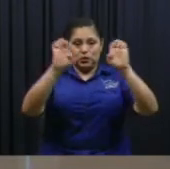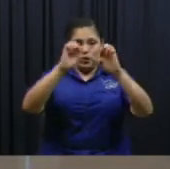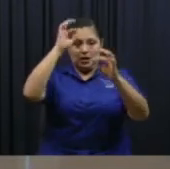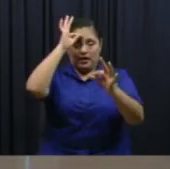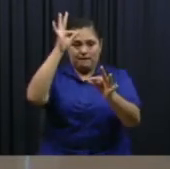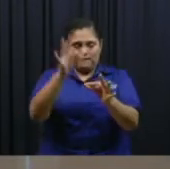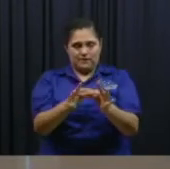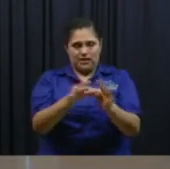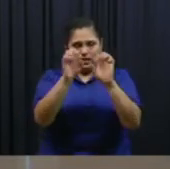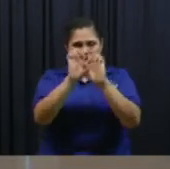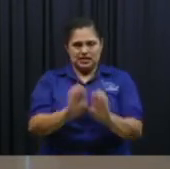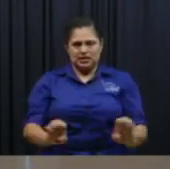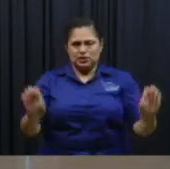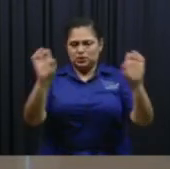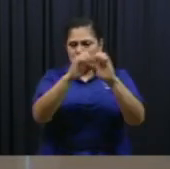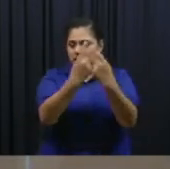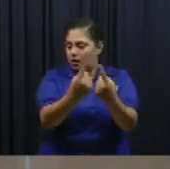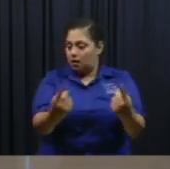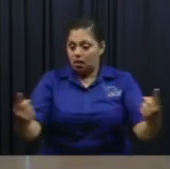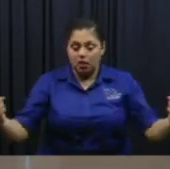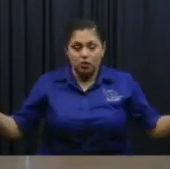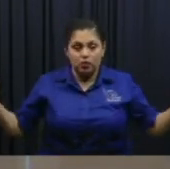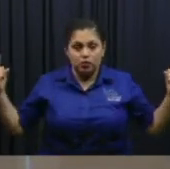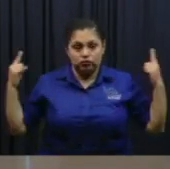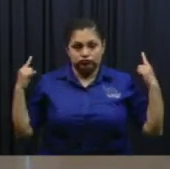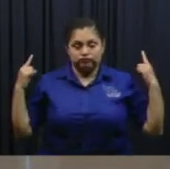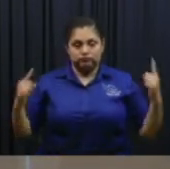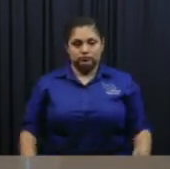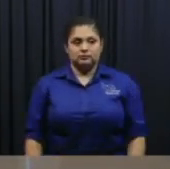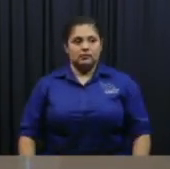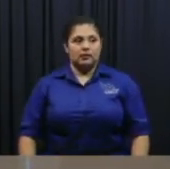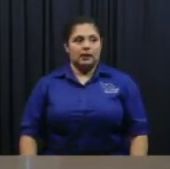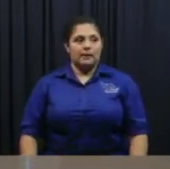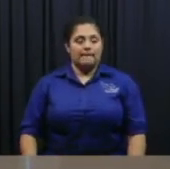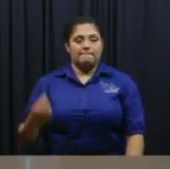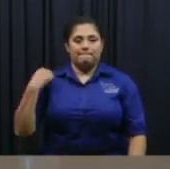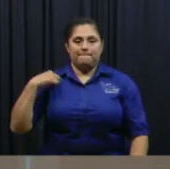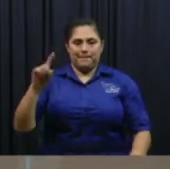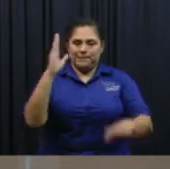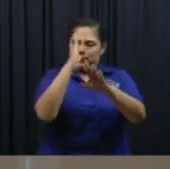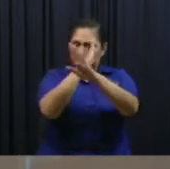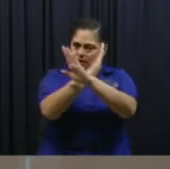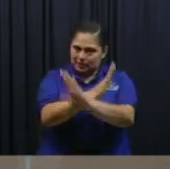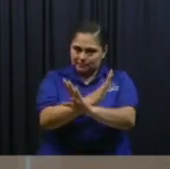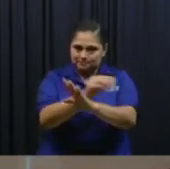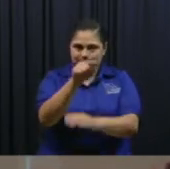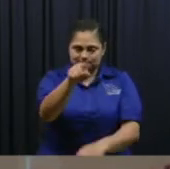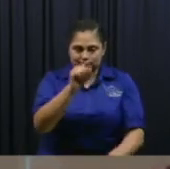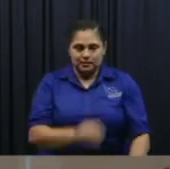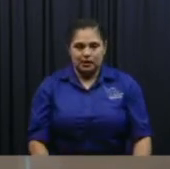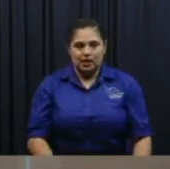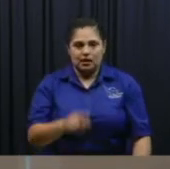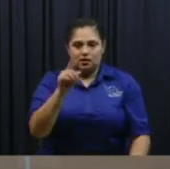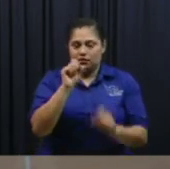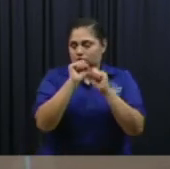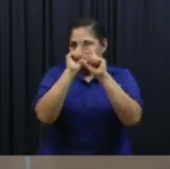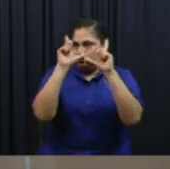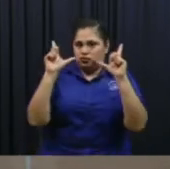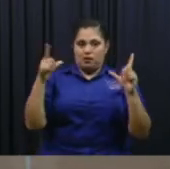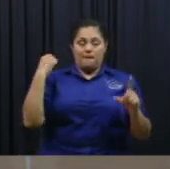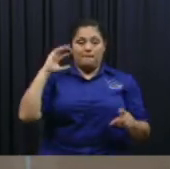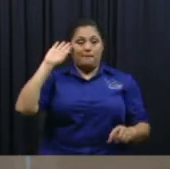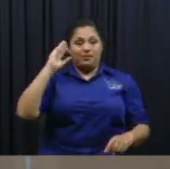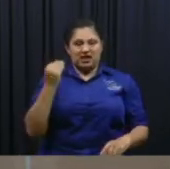los escudos alrededor tuyo van a estar para protegerte y eso es impresionante porque